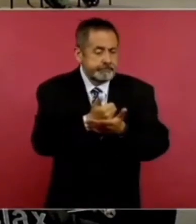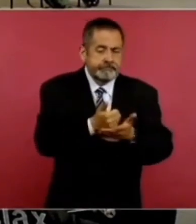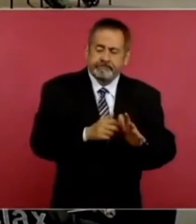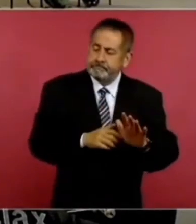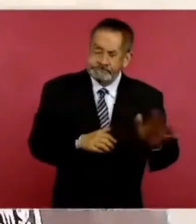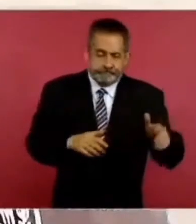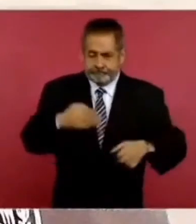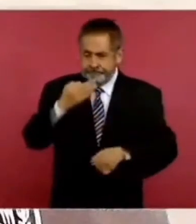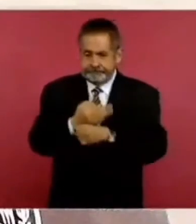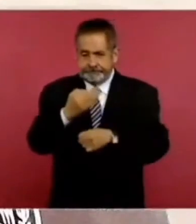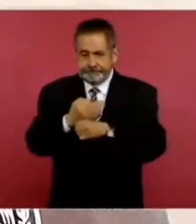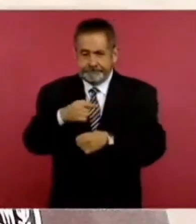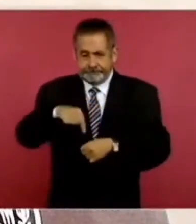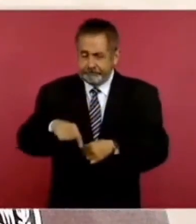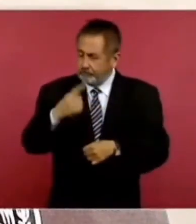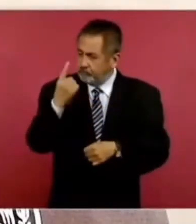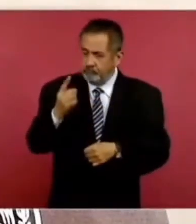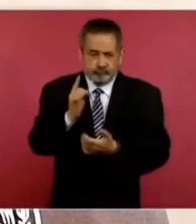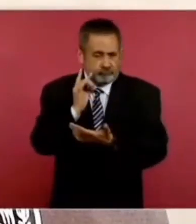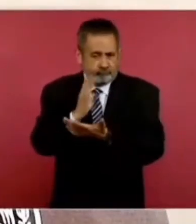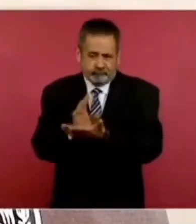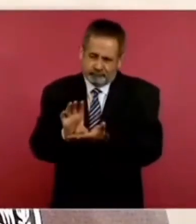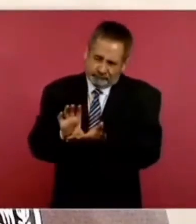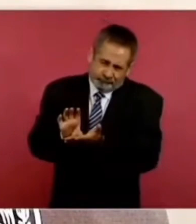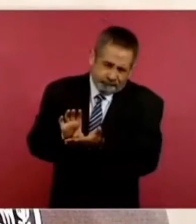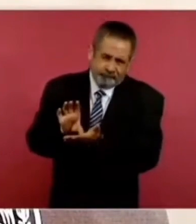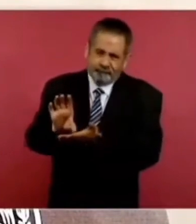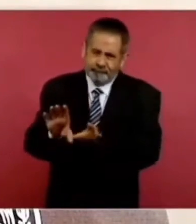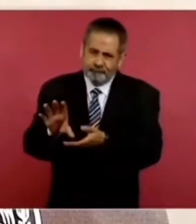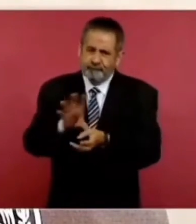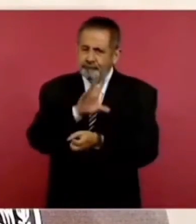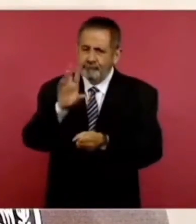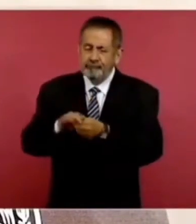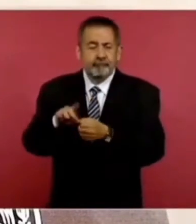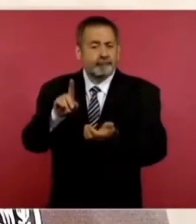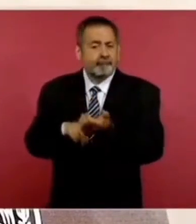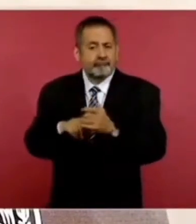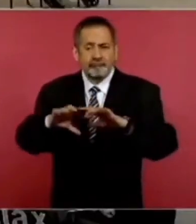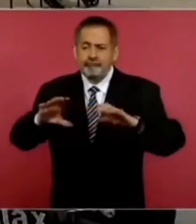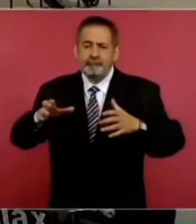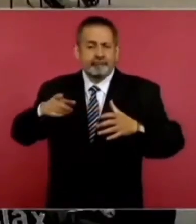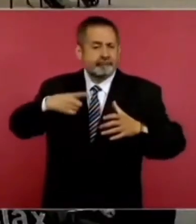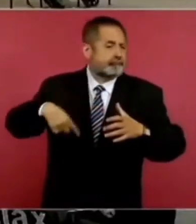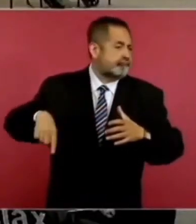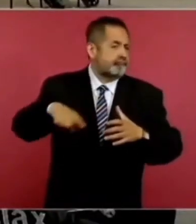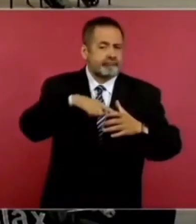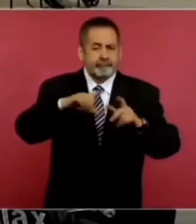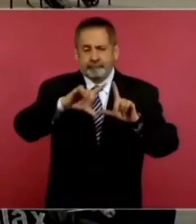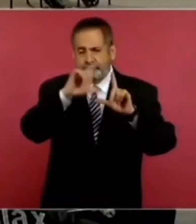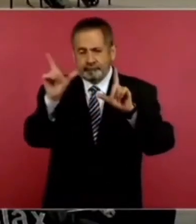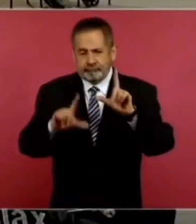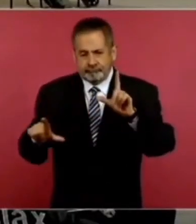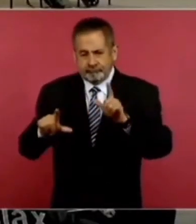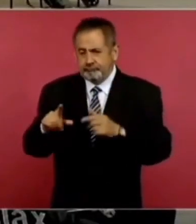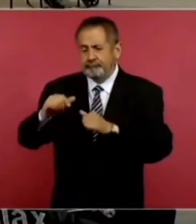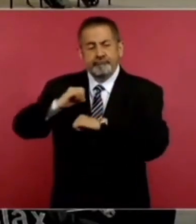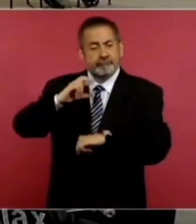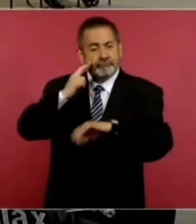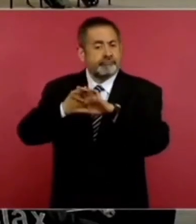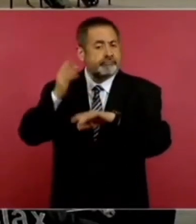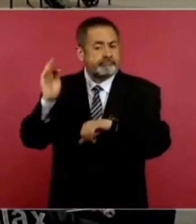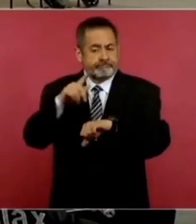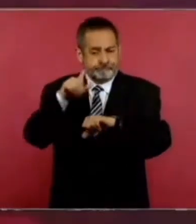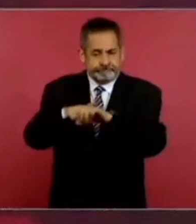sistema público, financiado de manera desde los ingresos de la